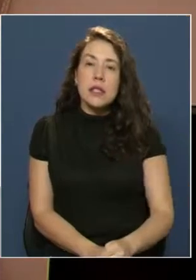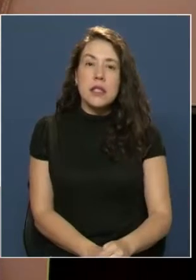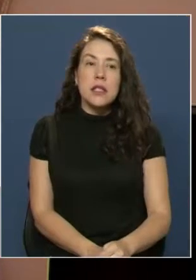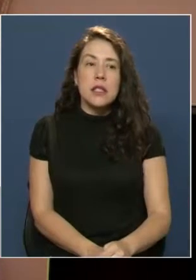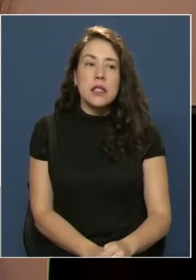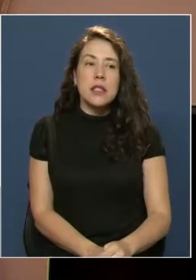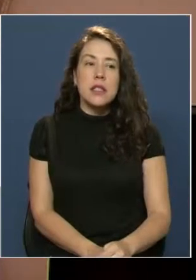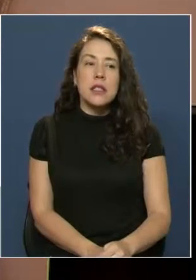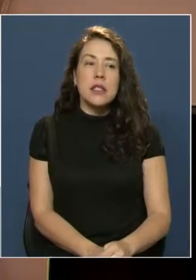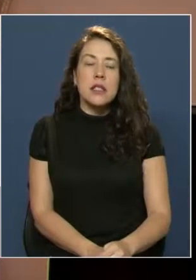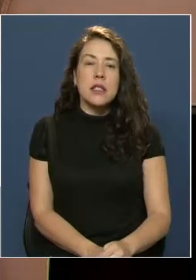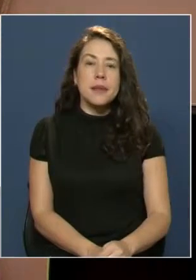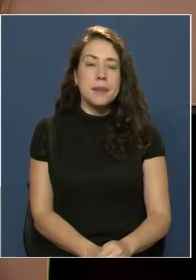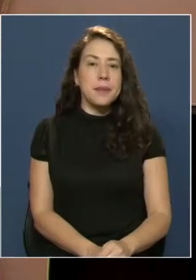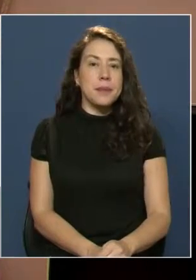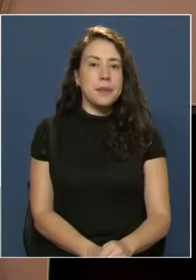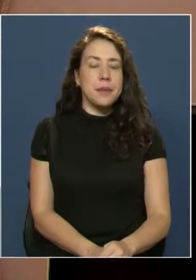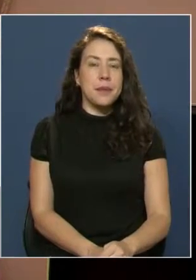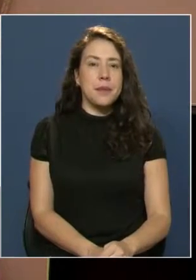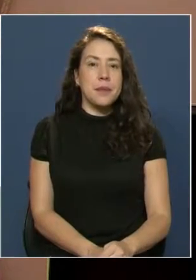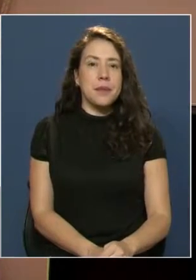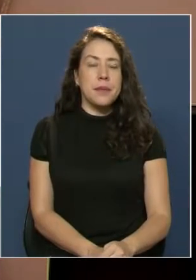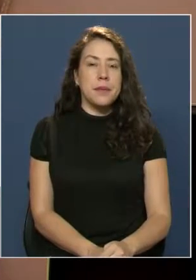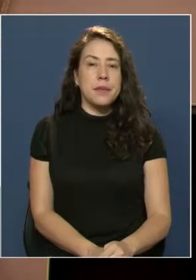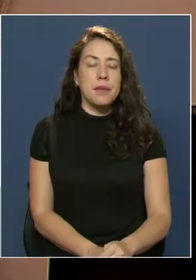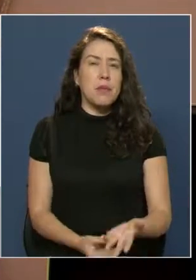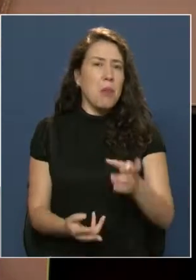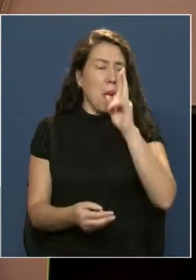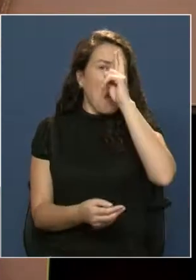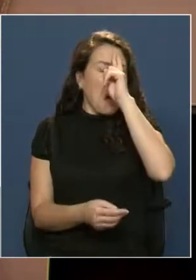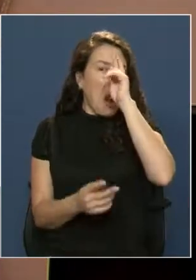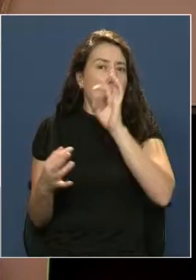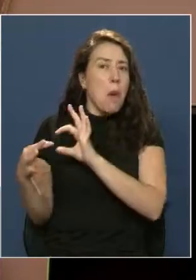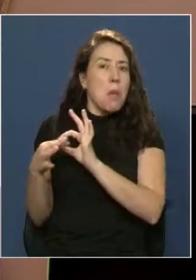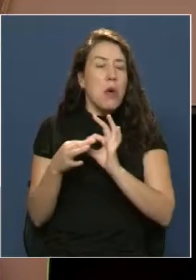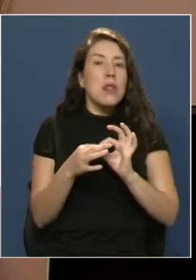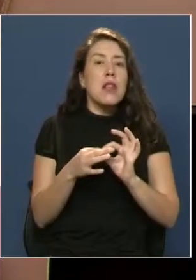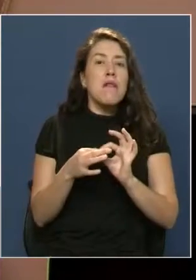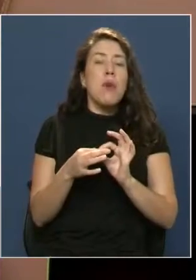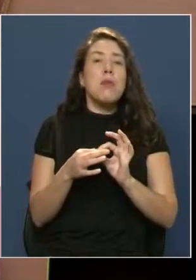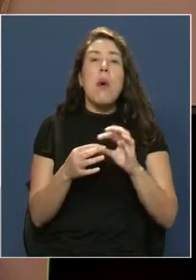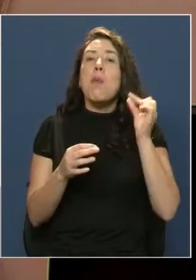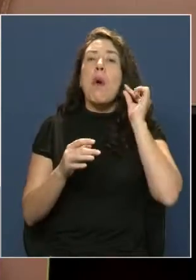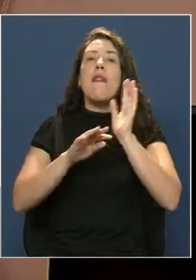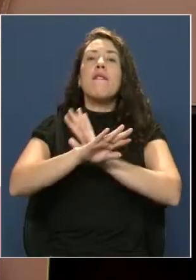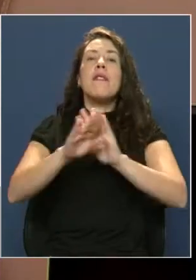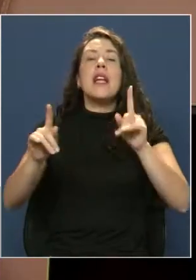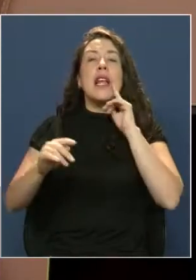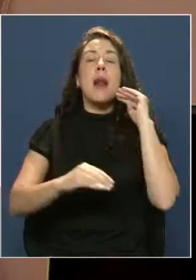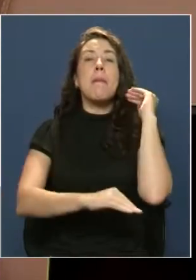pasó mediante extrañas circunstancias a ser dominado por los hombres.